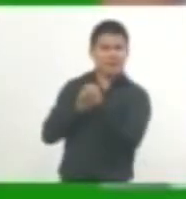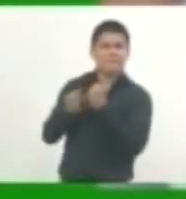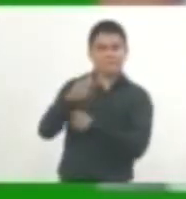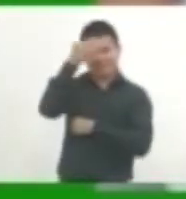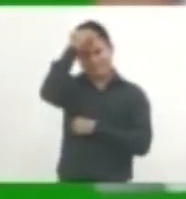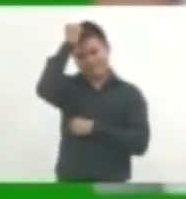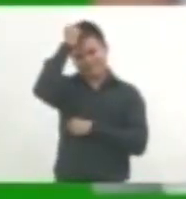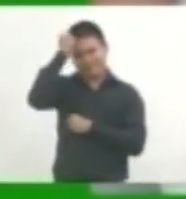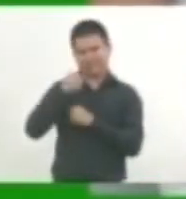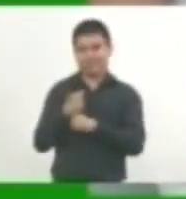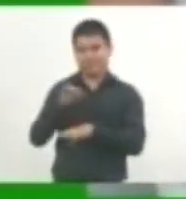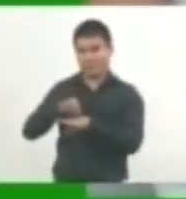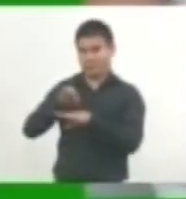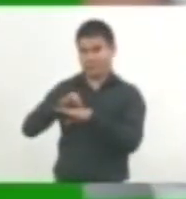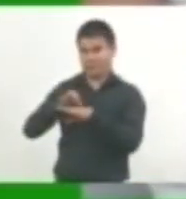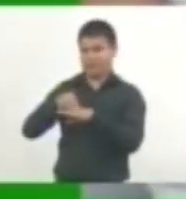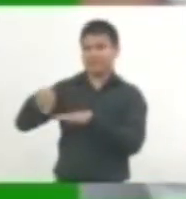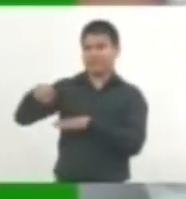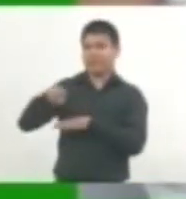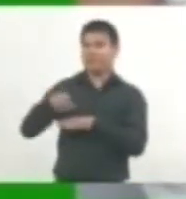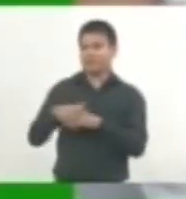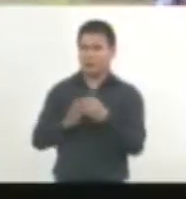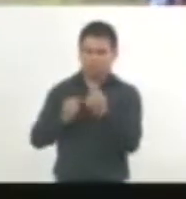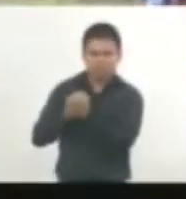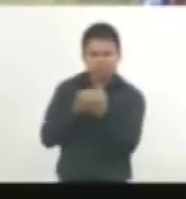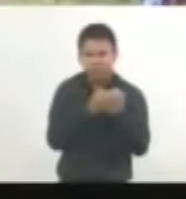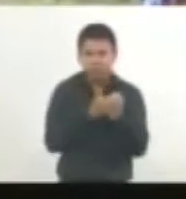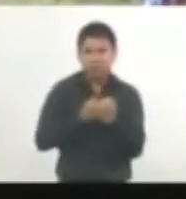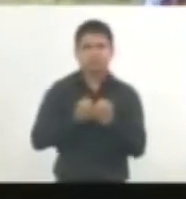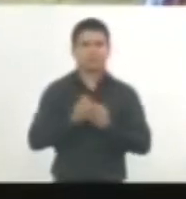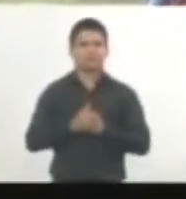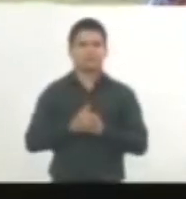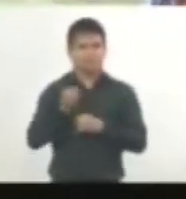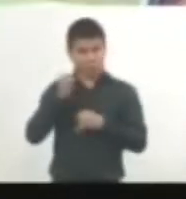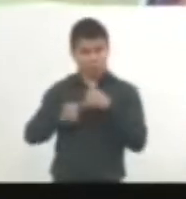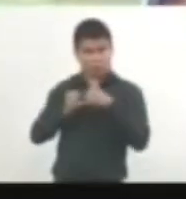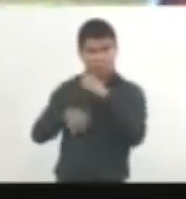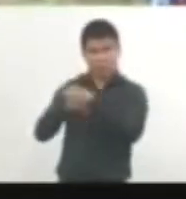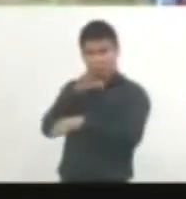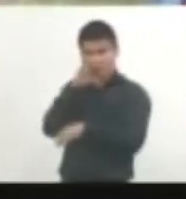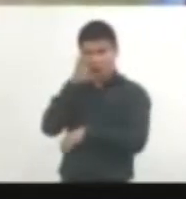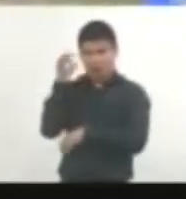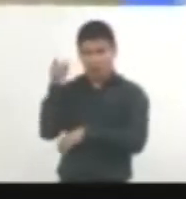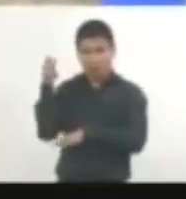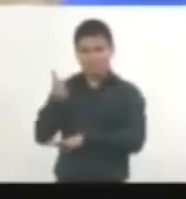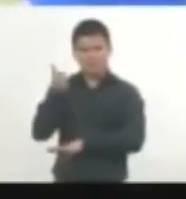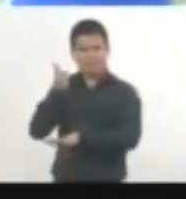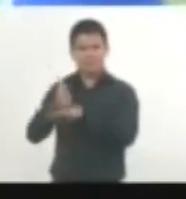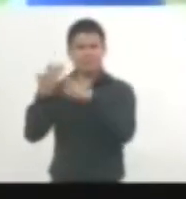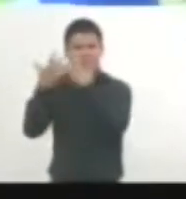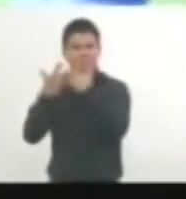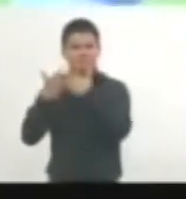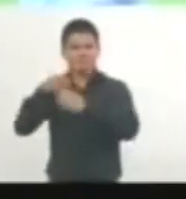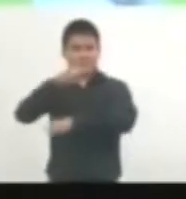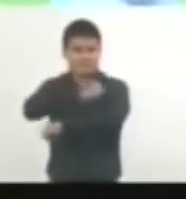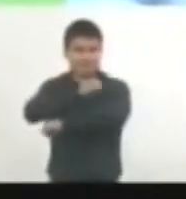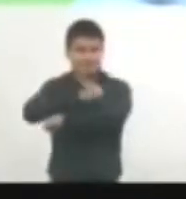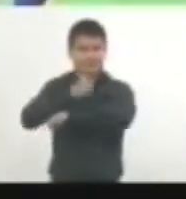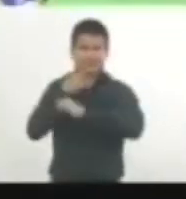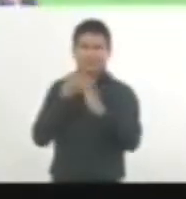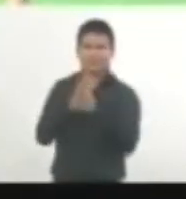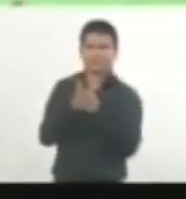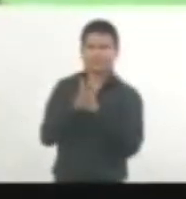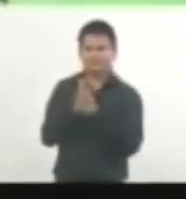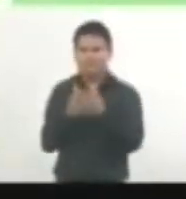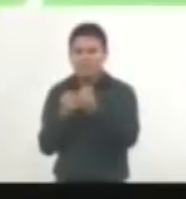de la Fundación, y el presidente de la compañía Tecnoglass, Cristian Daez. Este último se comprometió a seguir participando activamente en el desarrollo social de los menores y sus